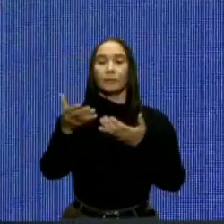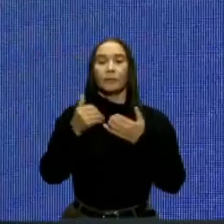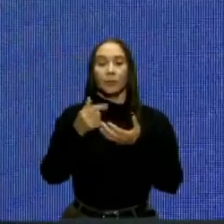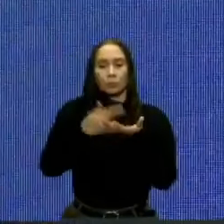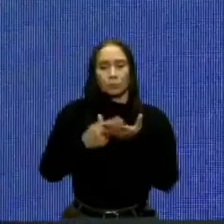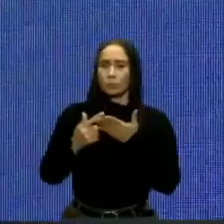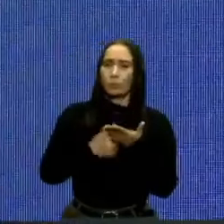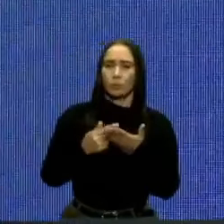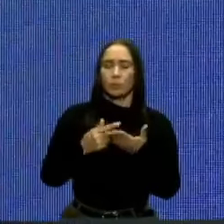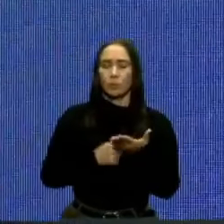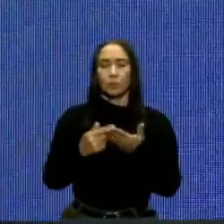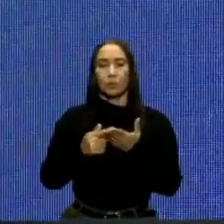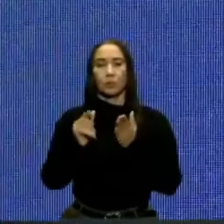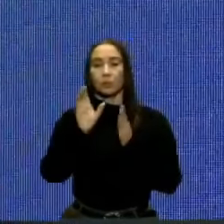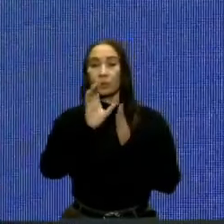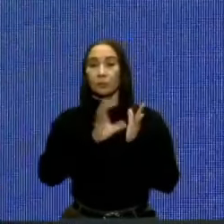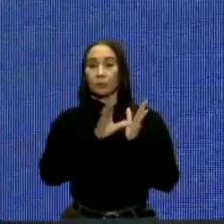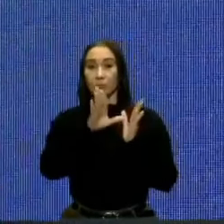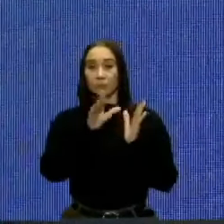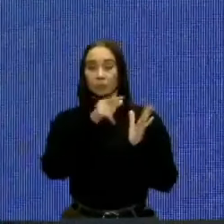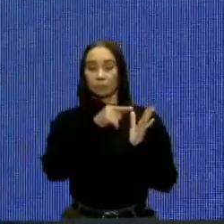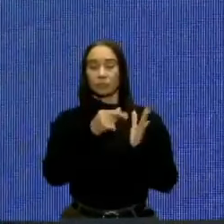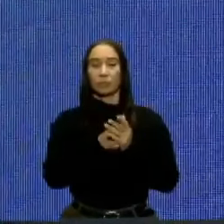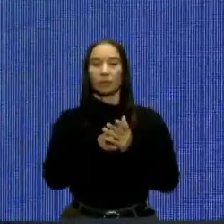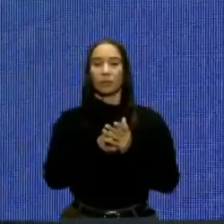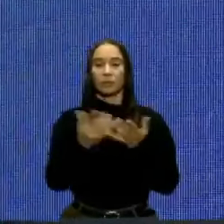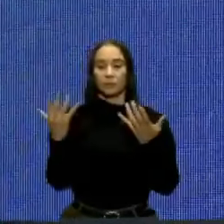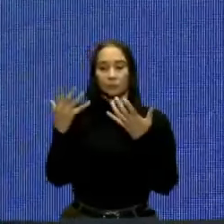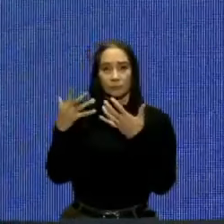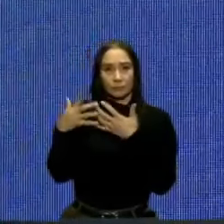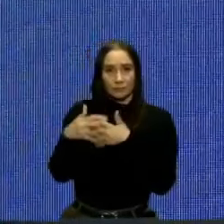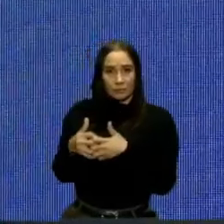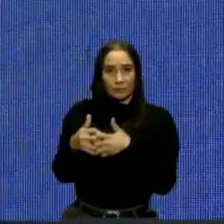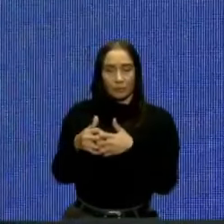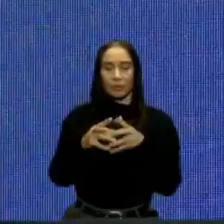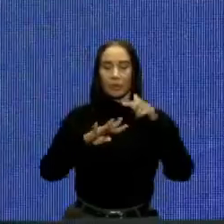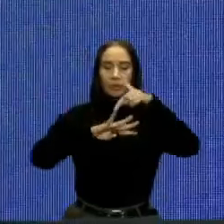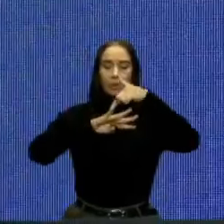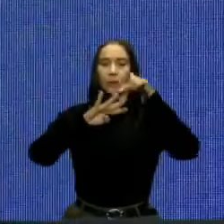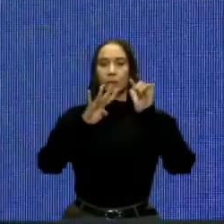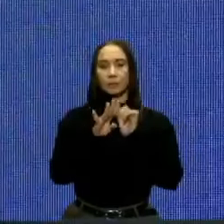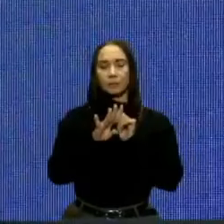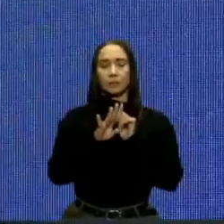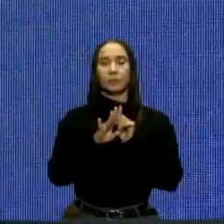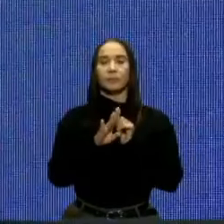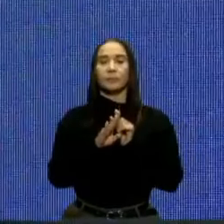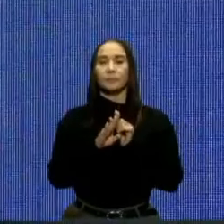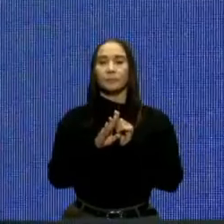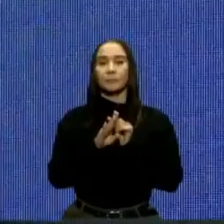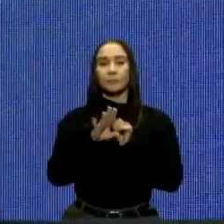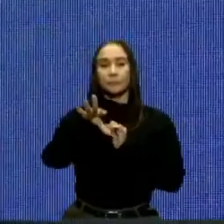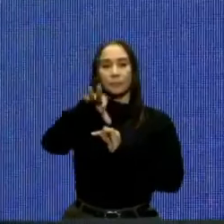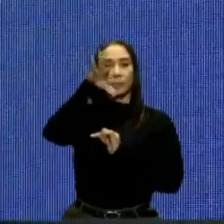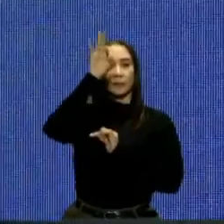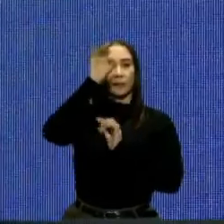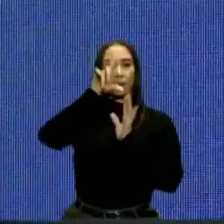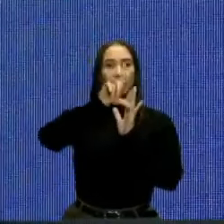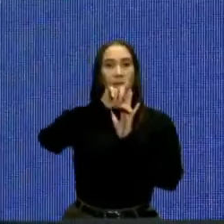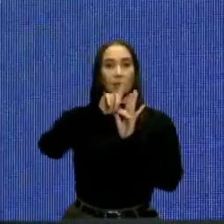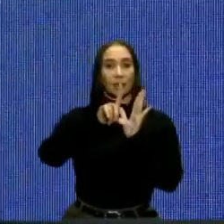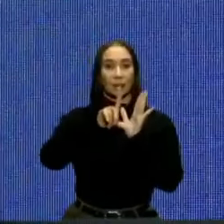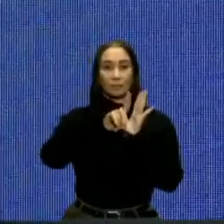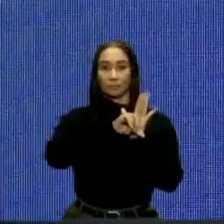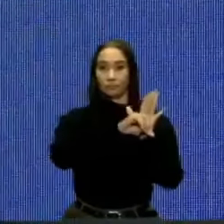tenían discutiendo en el Congreso. Se fusionaron los 4 y salió esta ley,